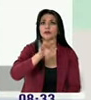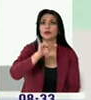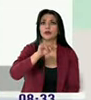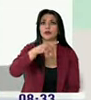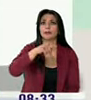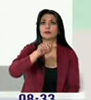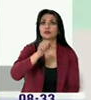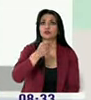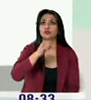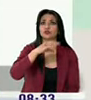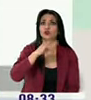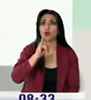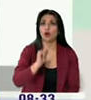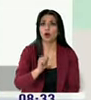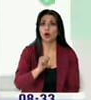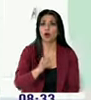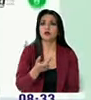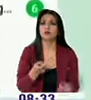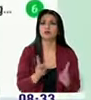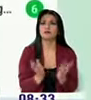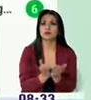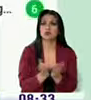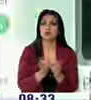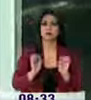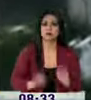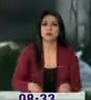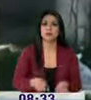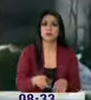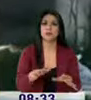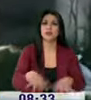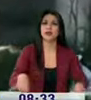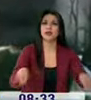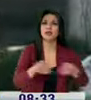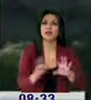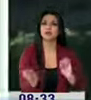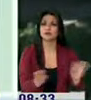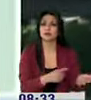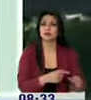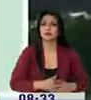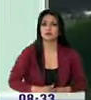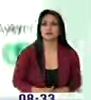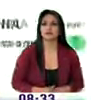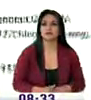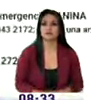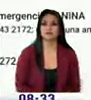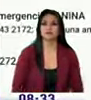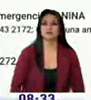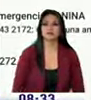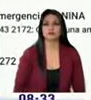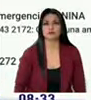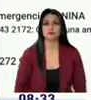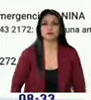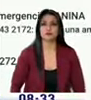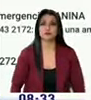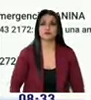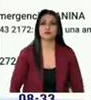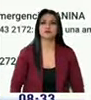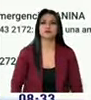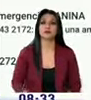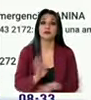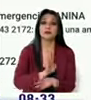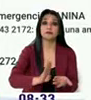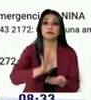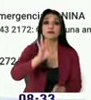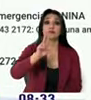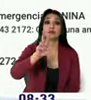Huipuzcoa y luego se ha convertido en un basurero. Hay un terreno baldío. ¿Ven? Así que esto es en el barrio La